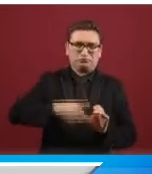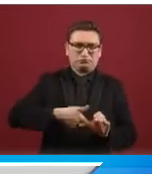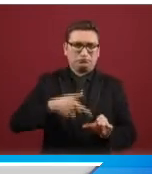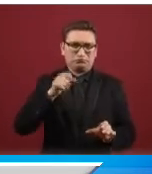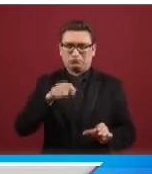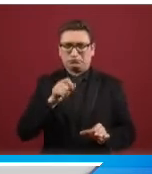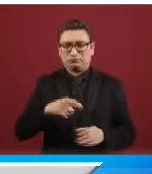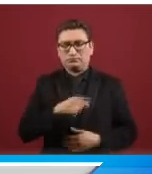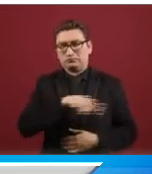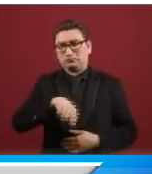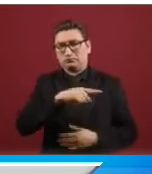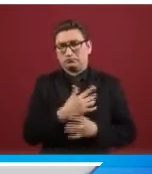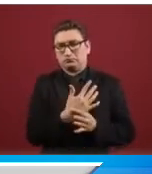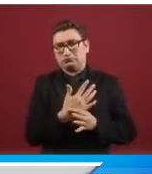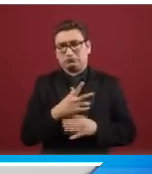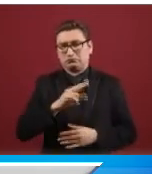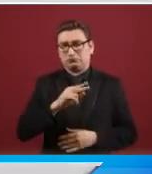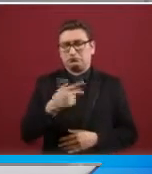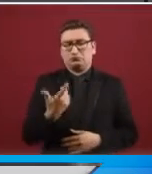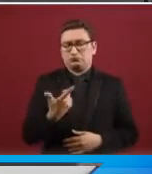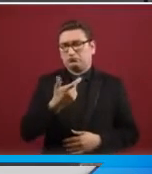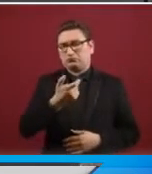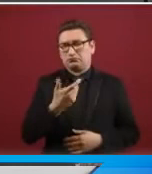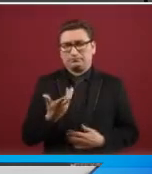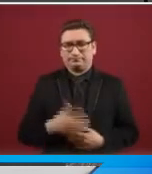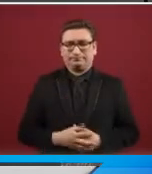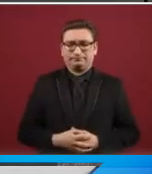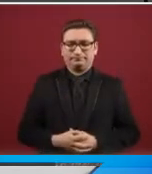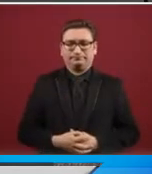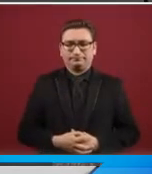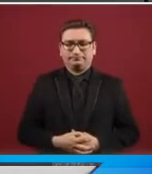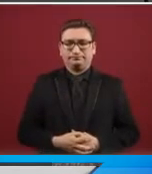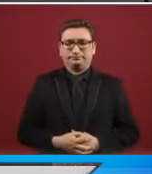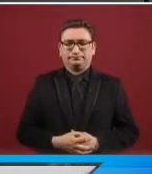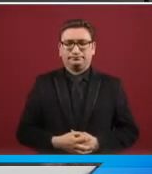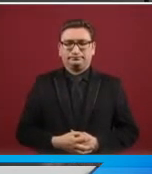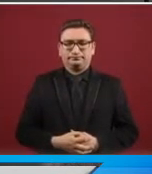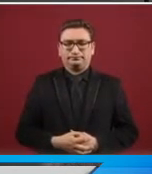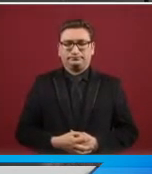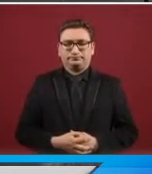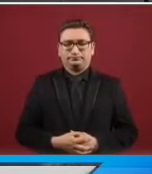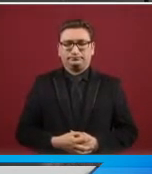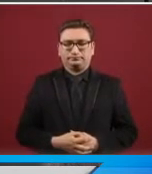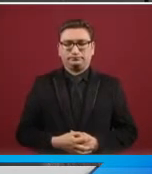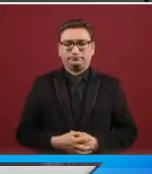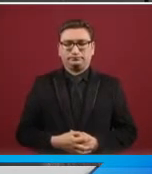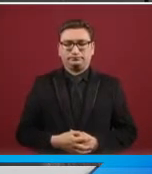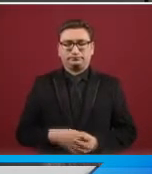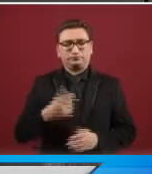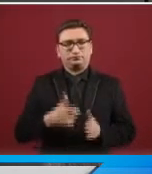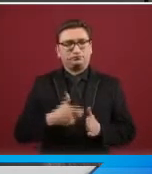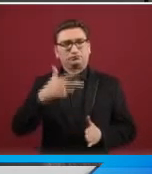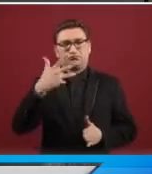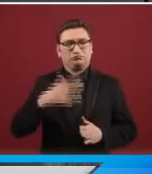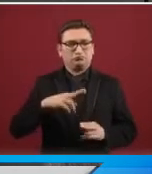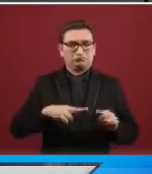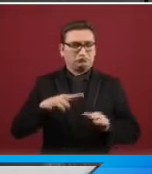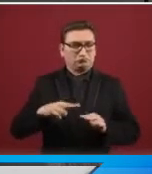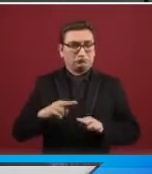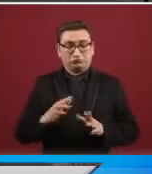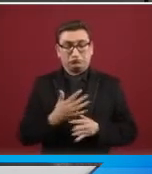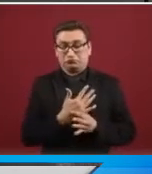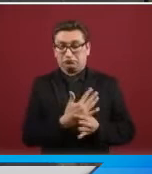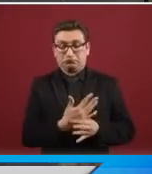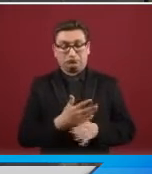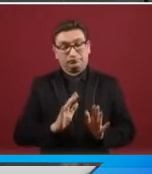llamado Litro por Litro, en donde permitirá al usuario realizar búsquedas personalizadas por distancia de gasolinas, tipo de gasolina, etc.,